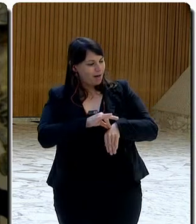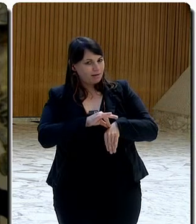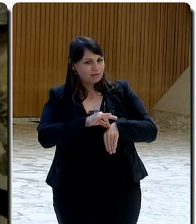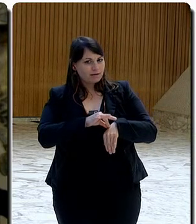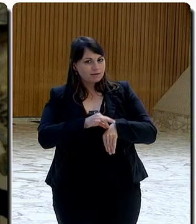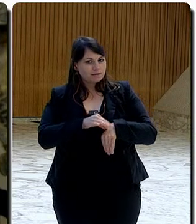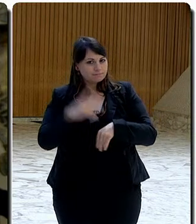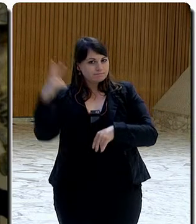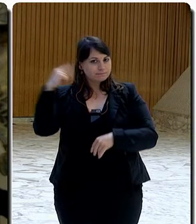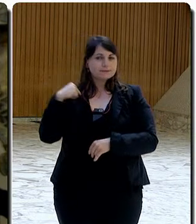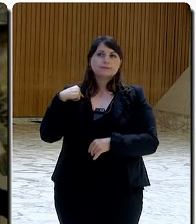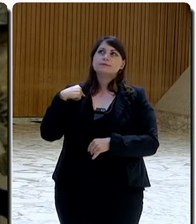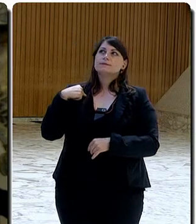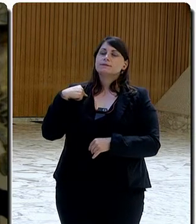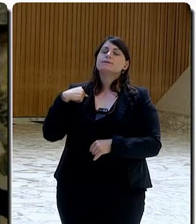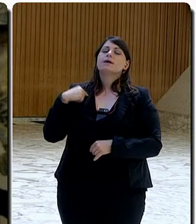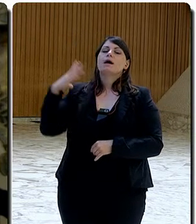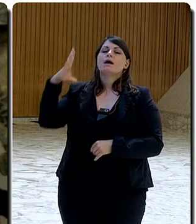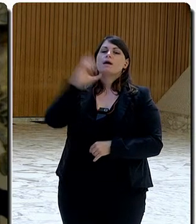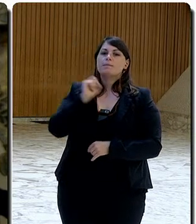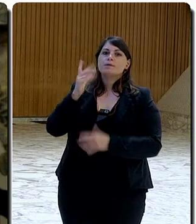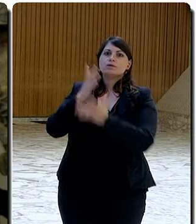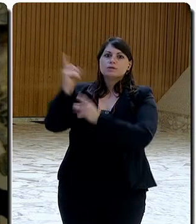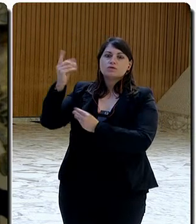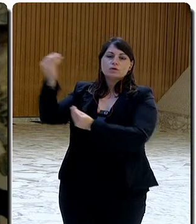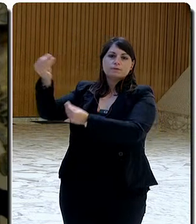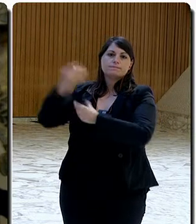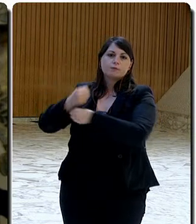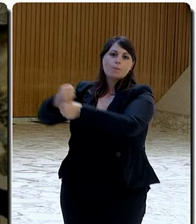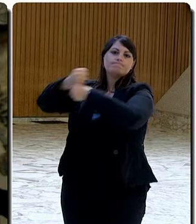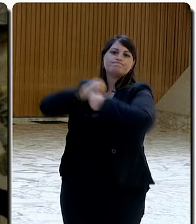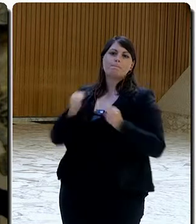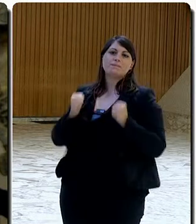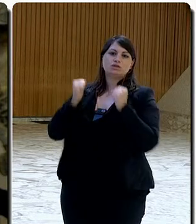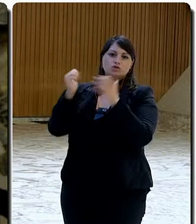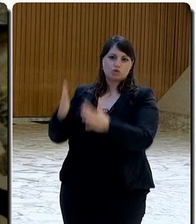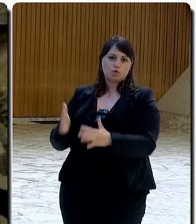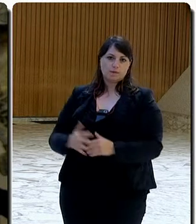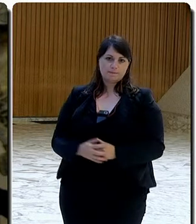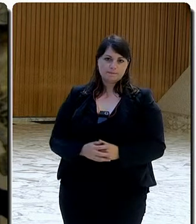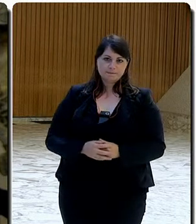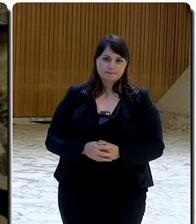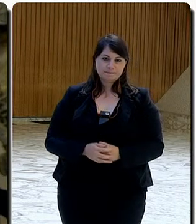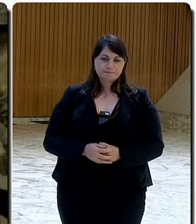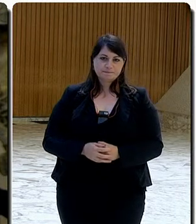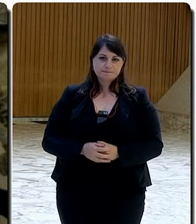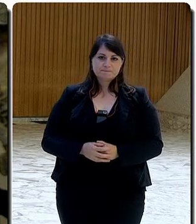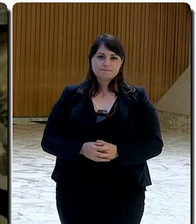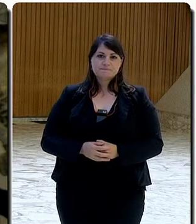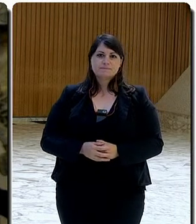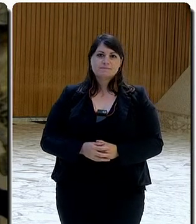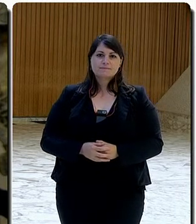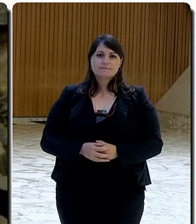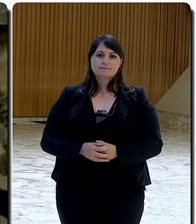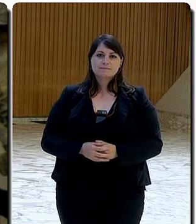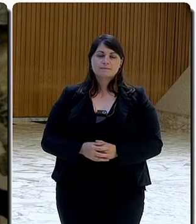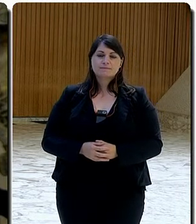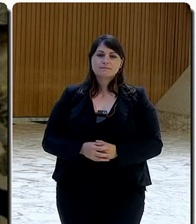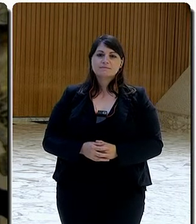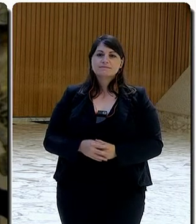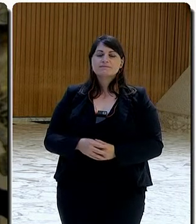misión que nos ha dado y la que había sido nuestro martirio es ahora el centro de nuestra